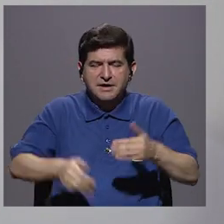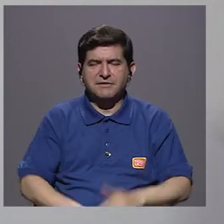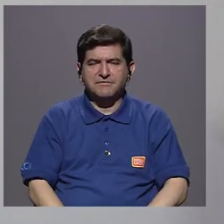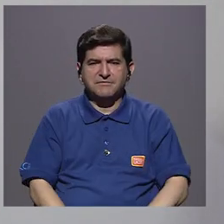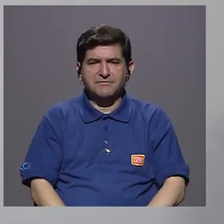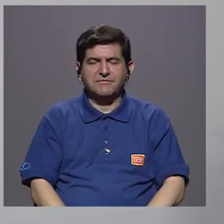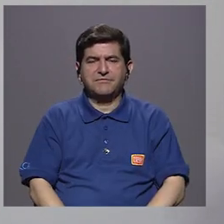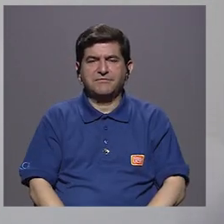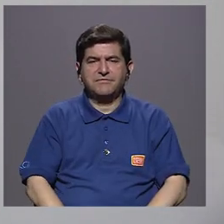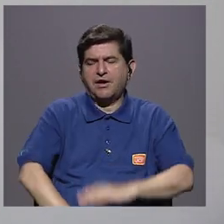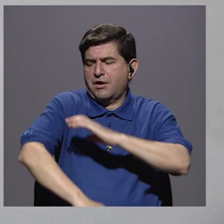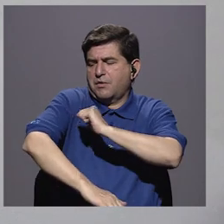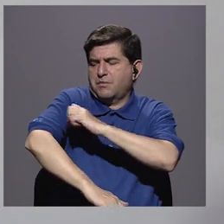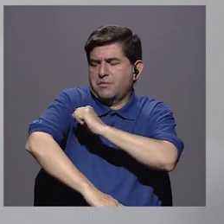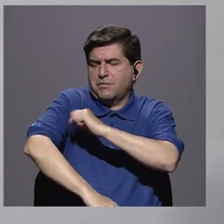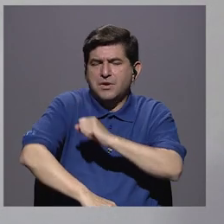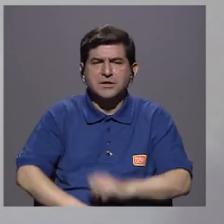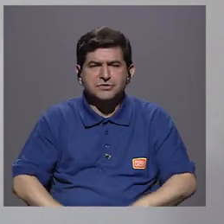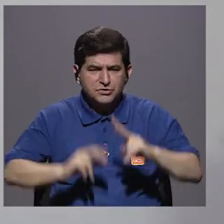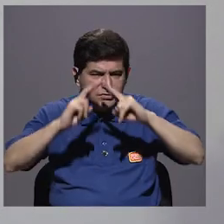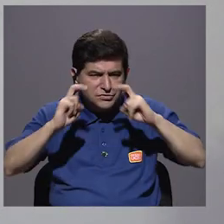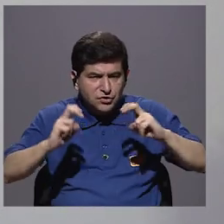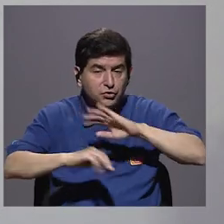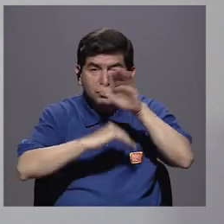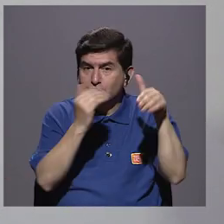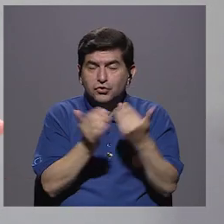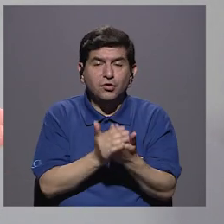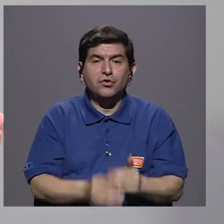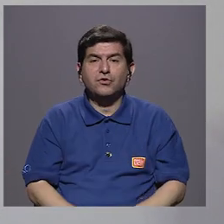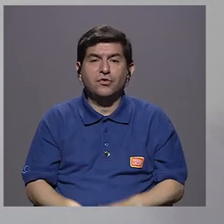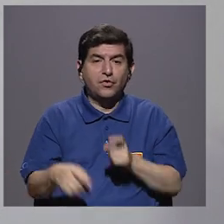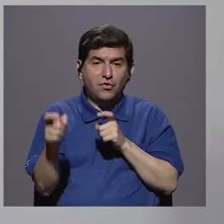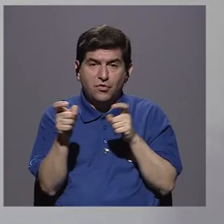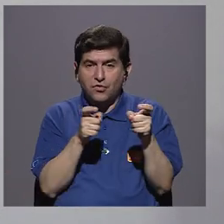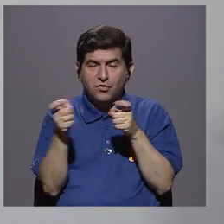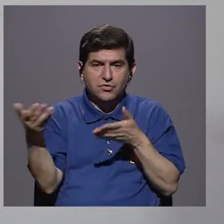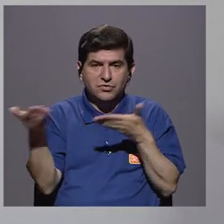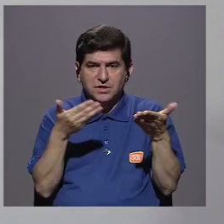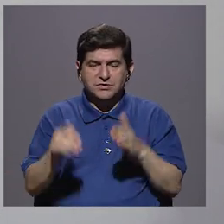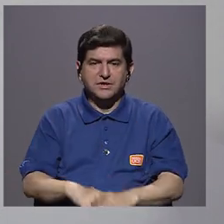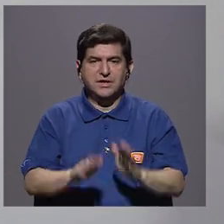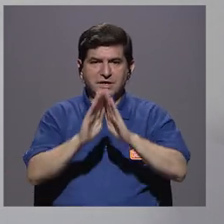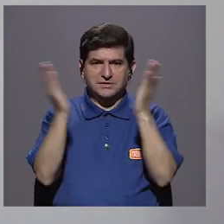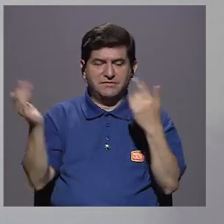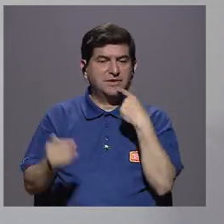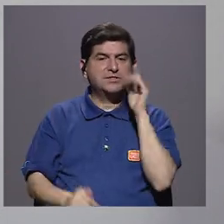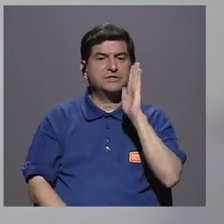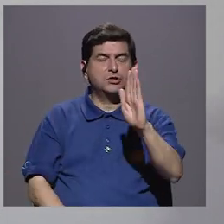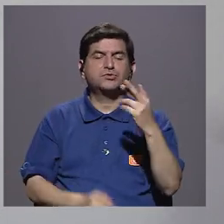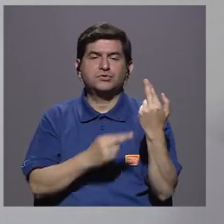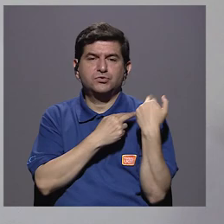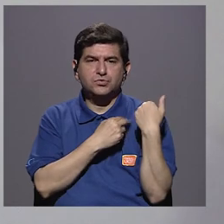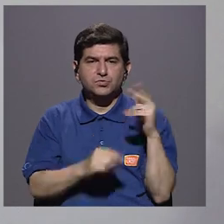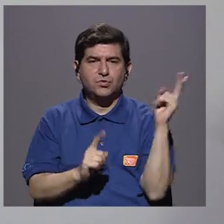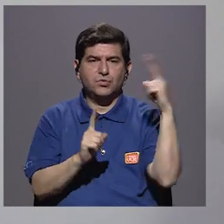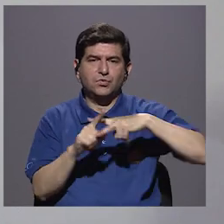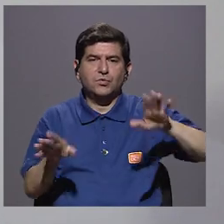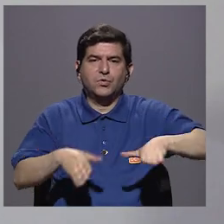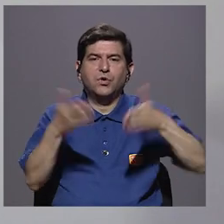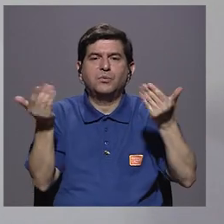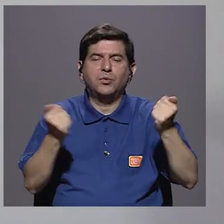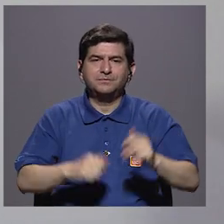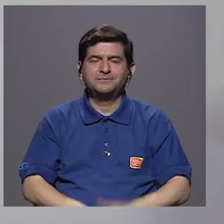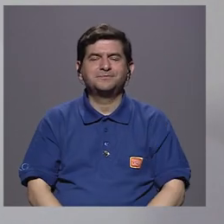enfermería le mida la presión arterial, etcétera, etcétera. Entonces, las Contralorías están abiertas para decirle cuáles son sus deberes y cómo